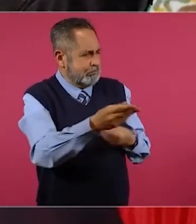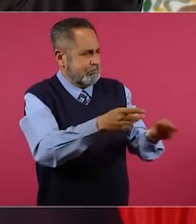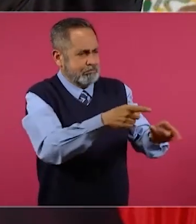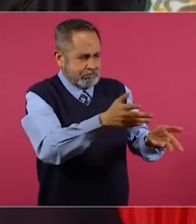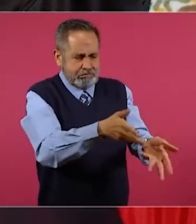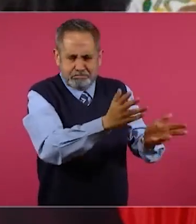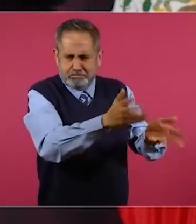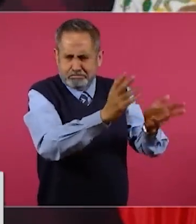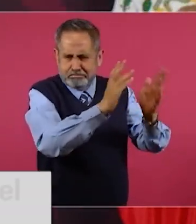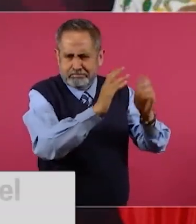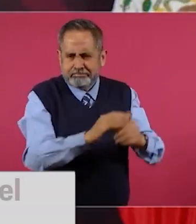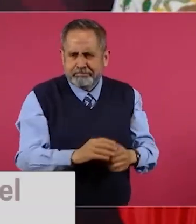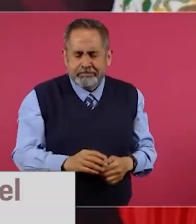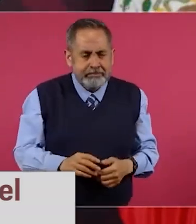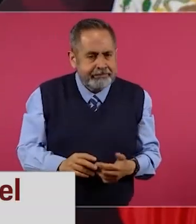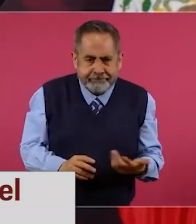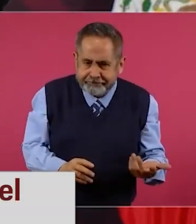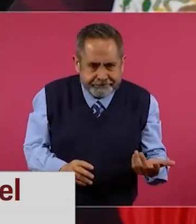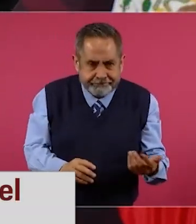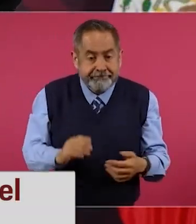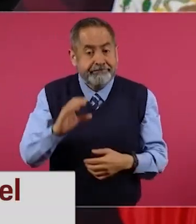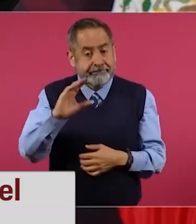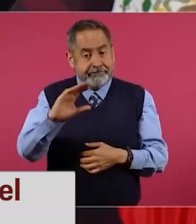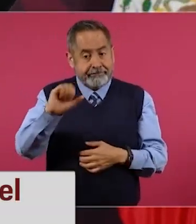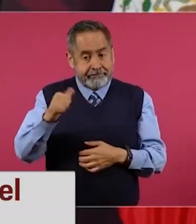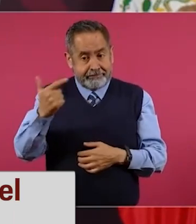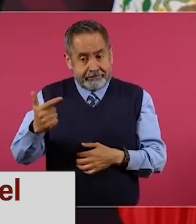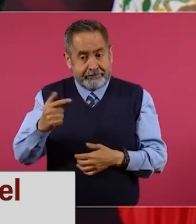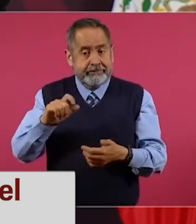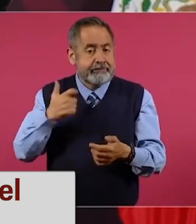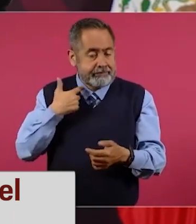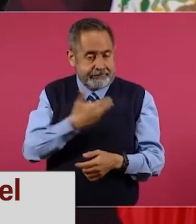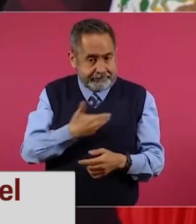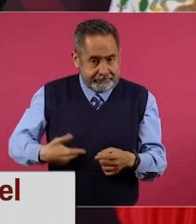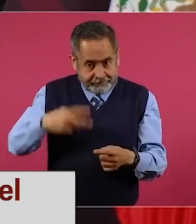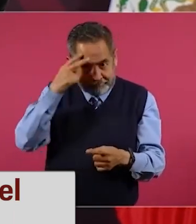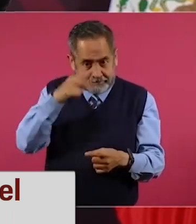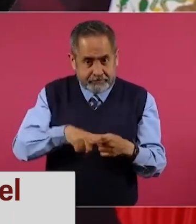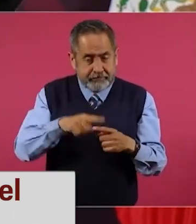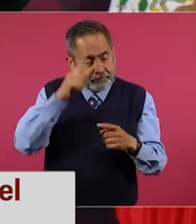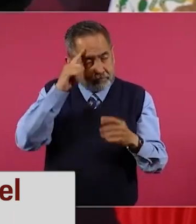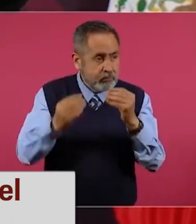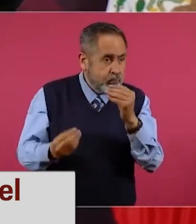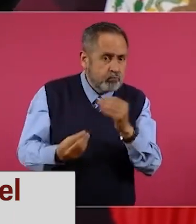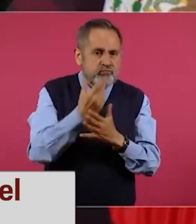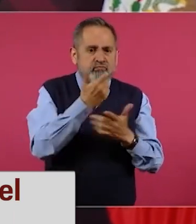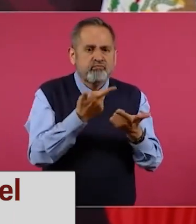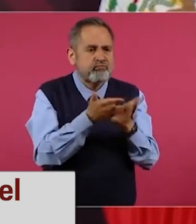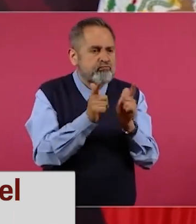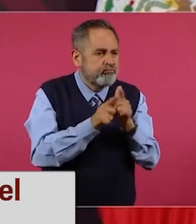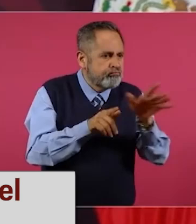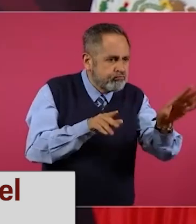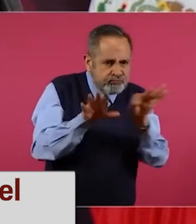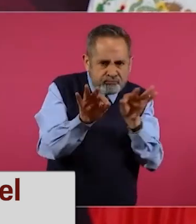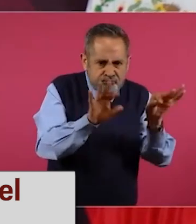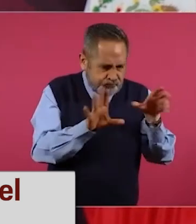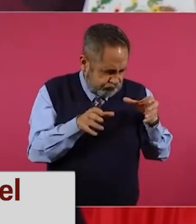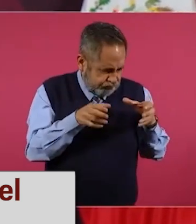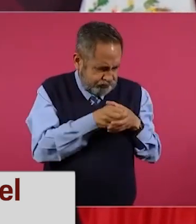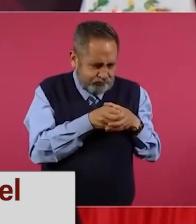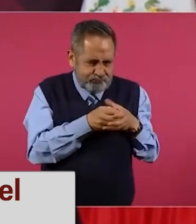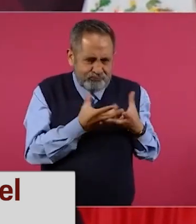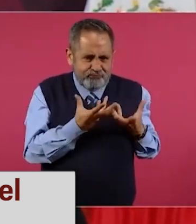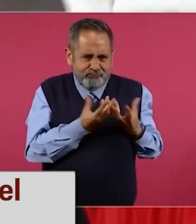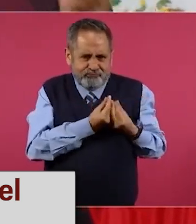en los países, en el caso de México hubo una pérdida para el peso, no muy significativa, pero se incrementó hasta más de 19 pesos por dólar. Esto no